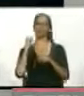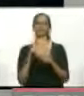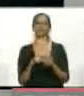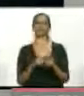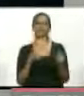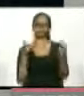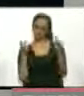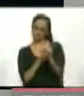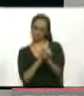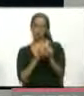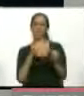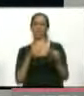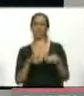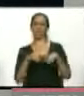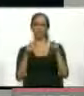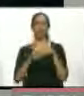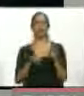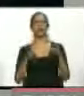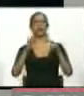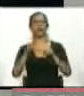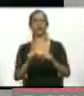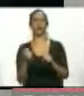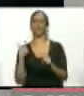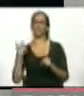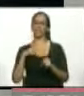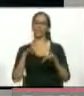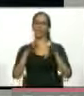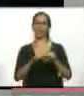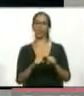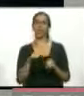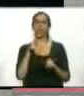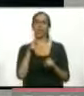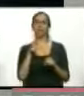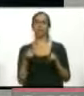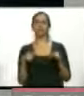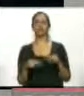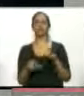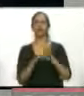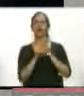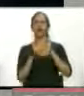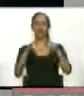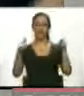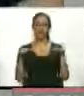circuito y vayan y todos los que tienen que tomar en su jurisdicción